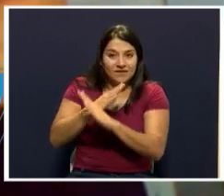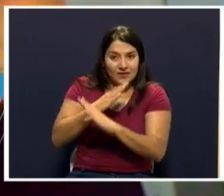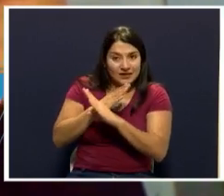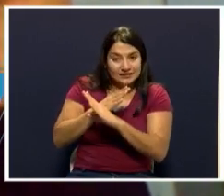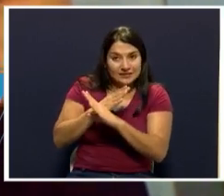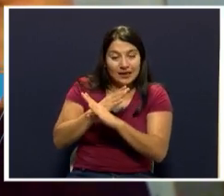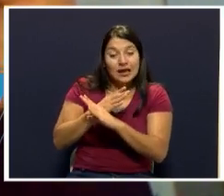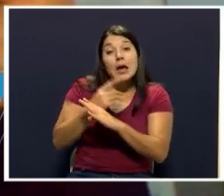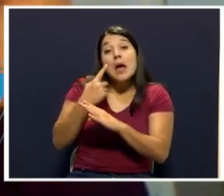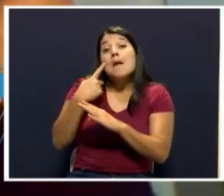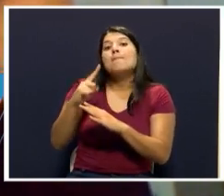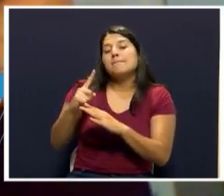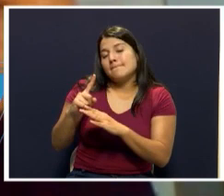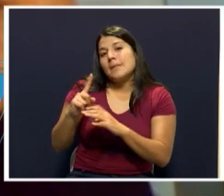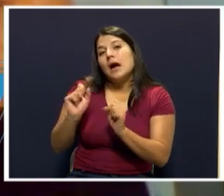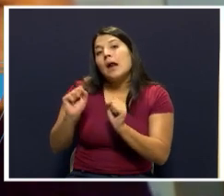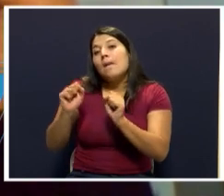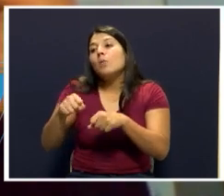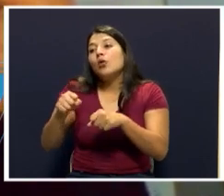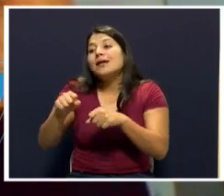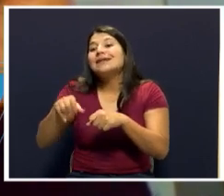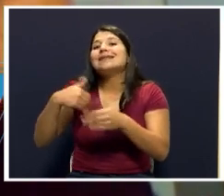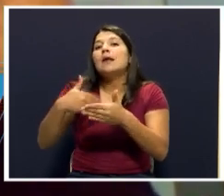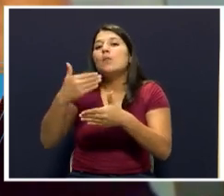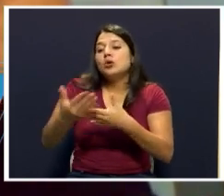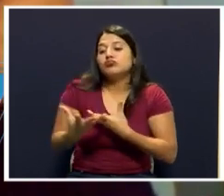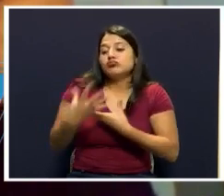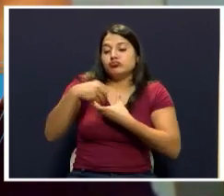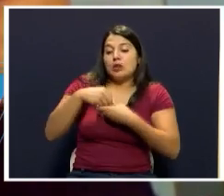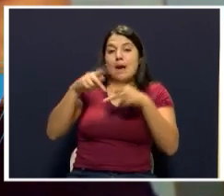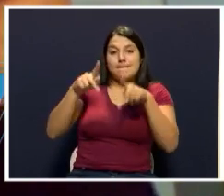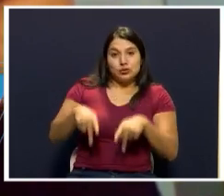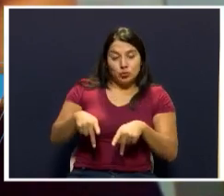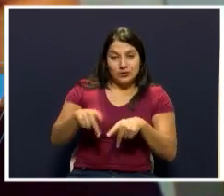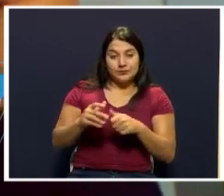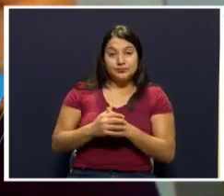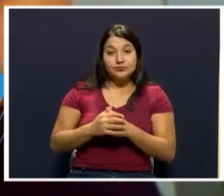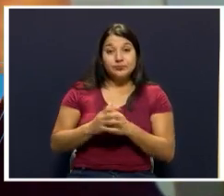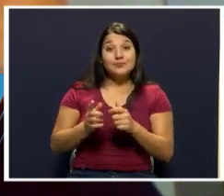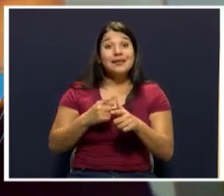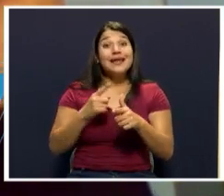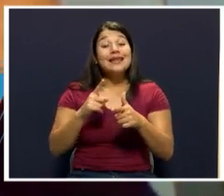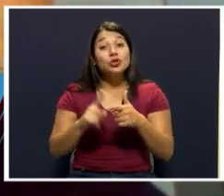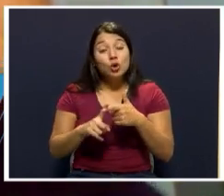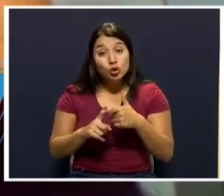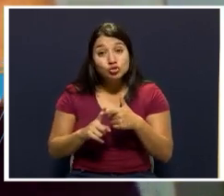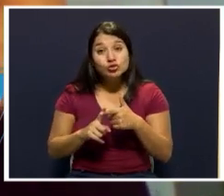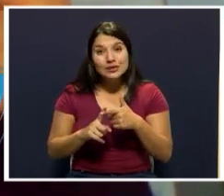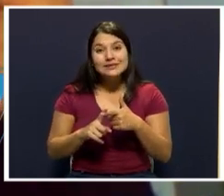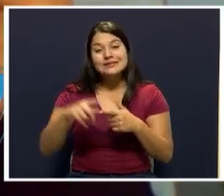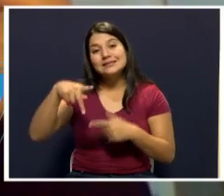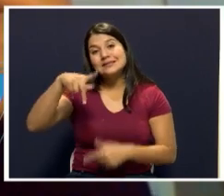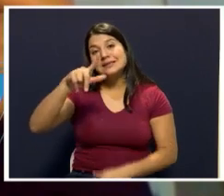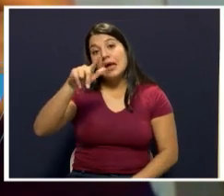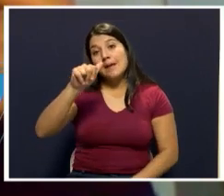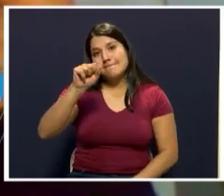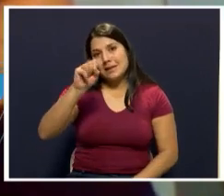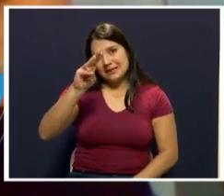en el plasma de estas personas que se han recuperado. En ese caso, entonces, el plasma iría al Instituto Clodomiro